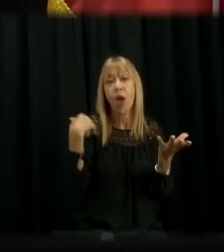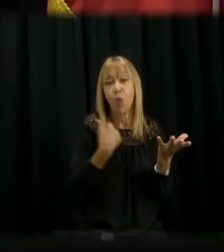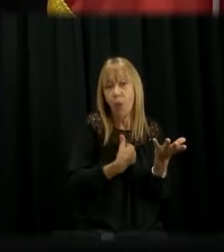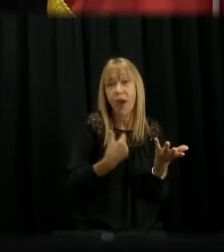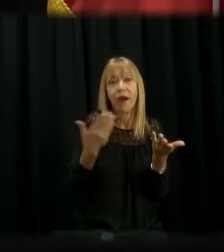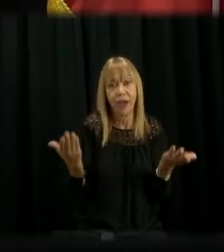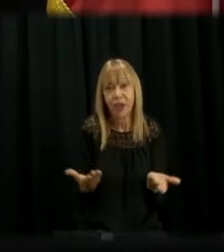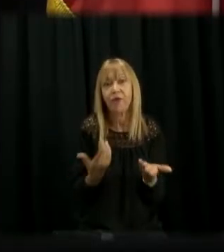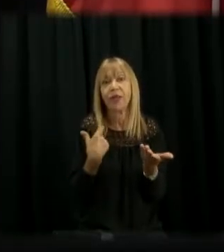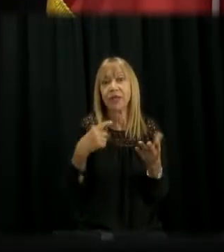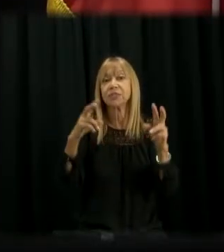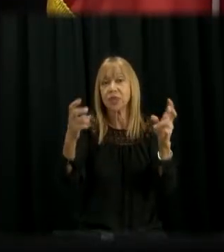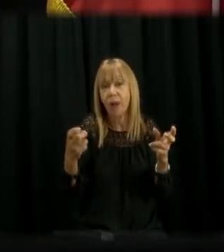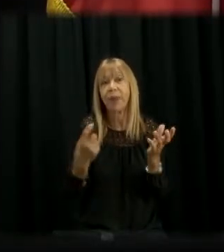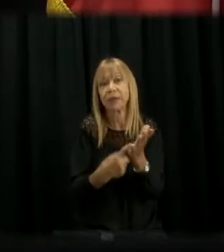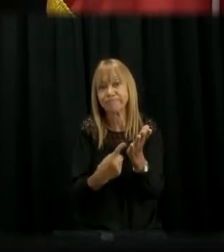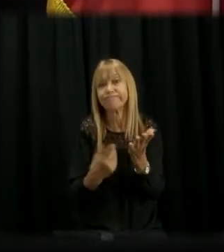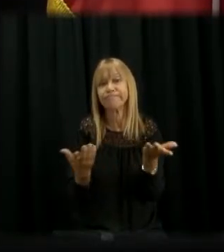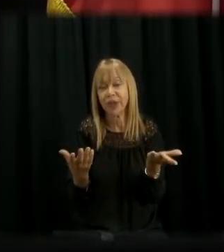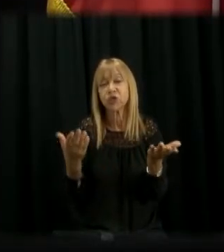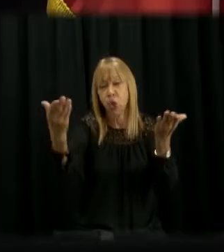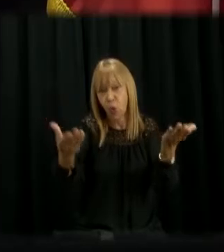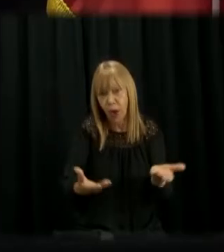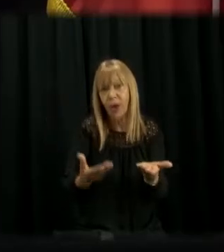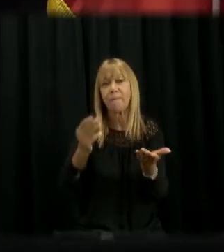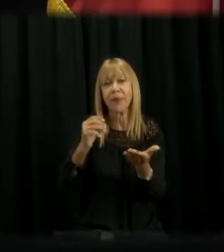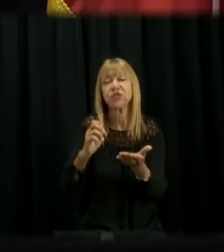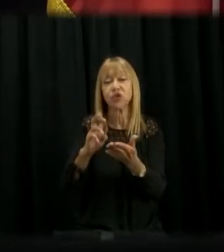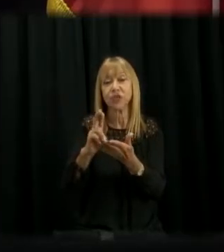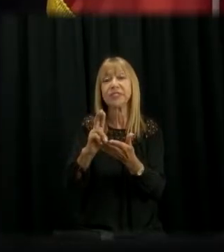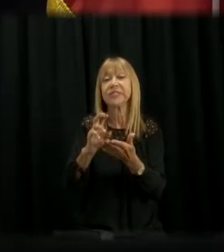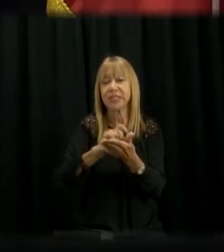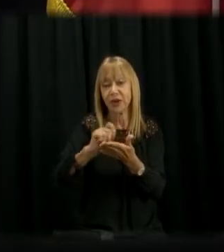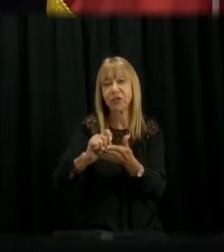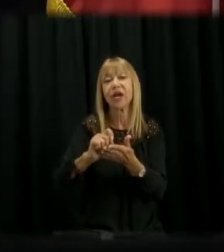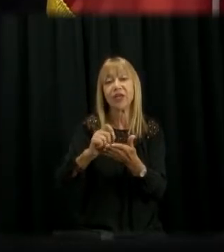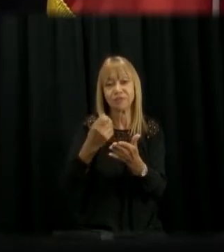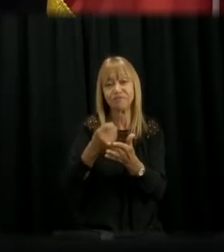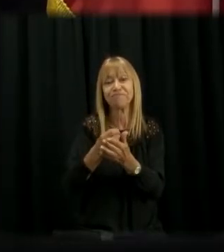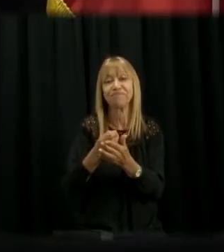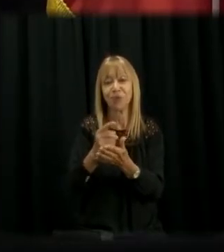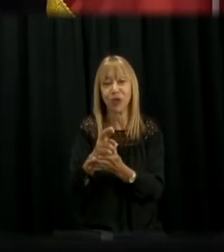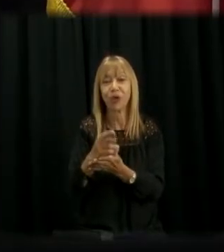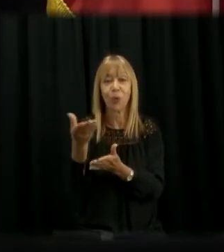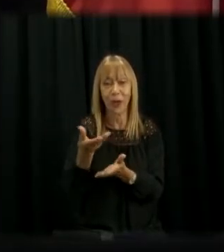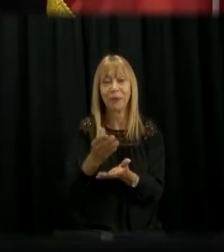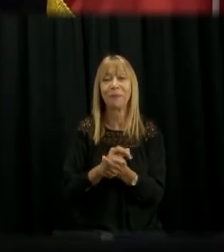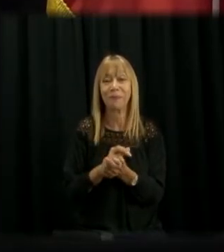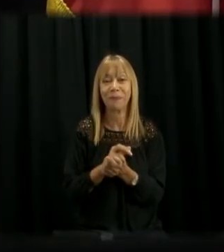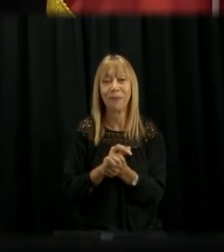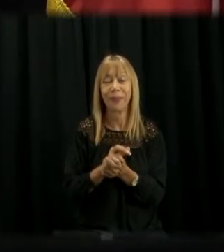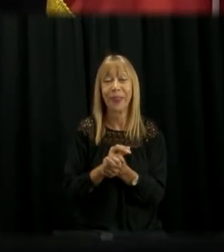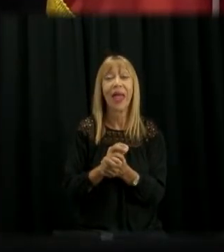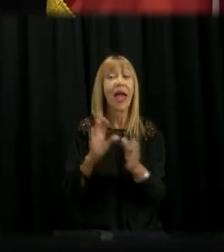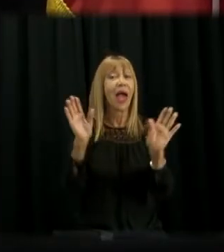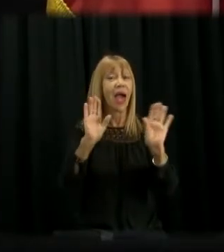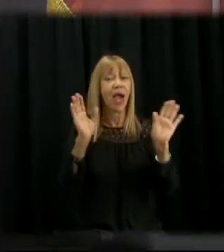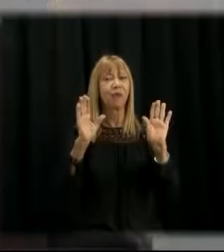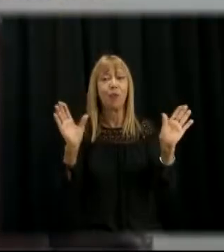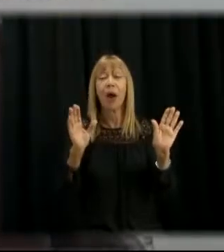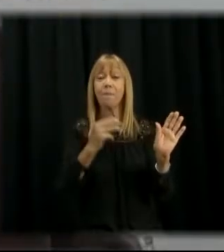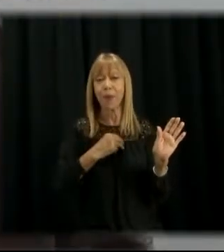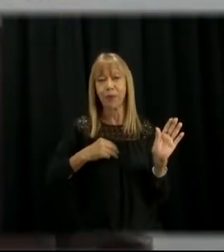qué estamos donde estamos en este asunto. Bienvenido, señor secretario. Bienvenido a la vista. Saludos